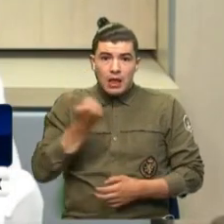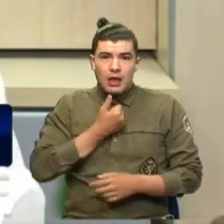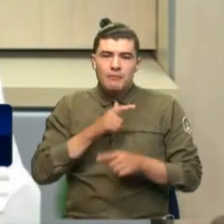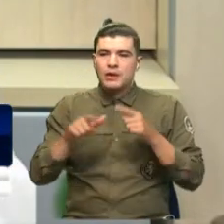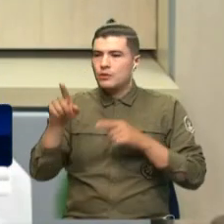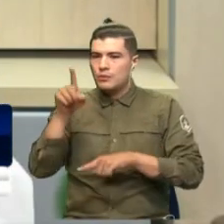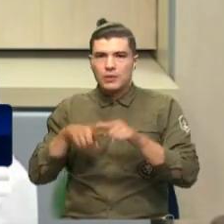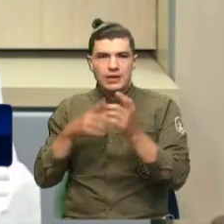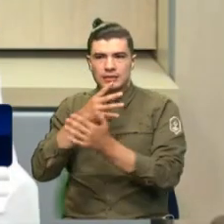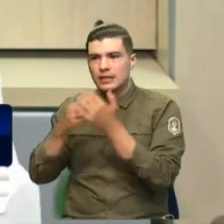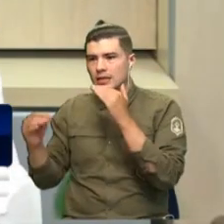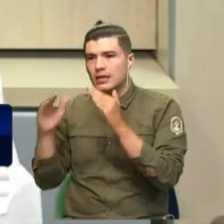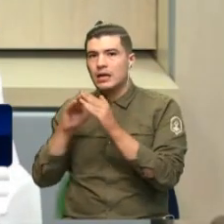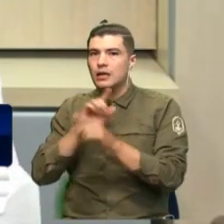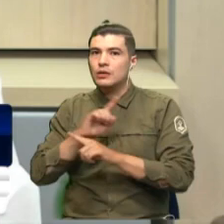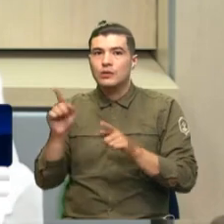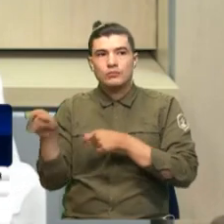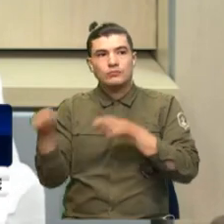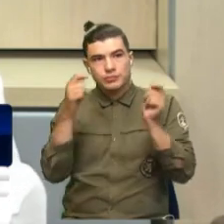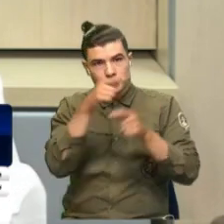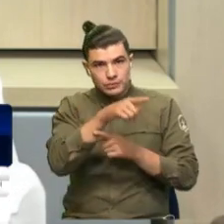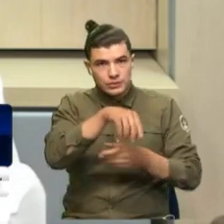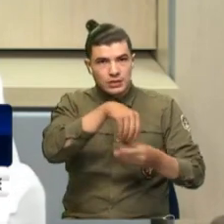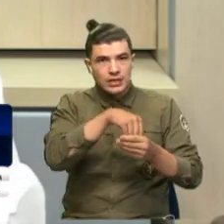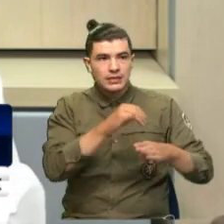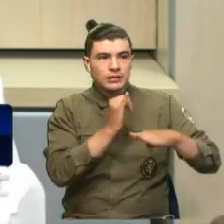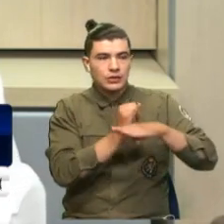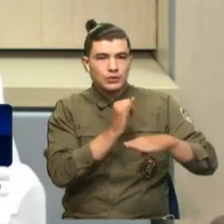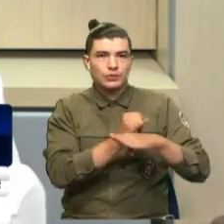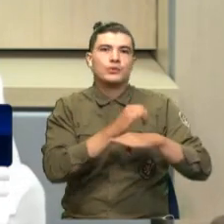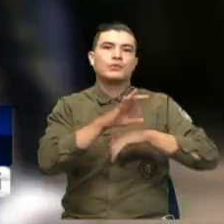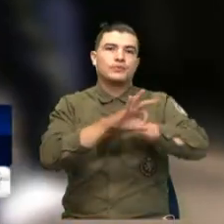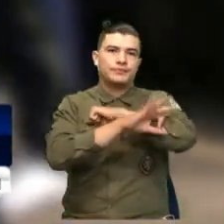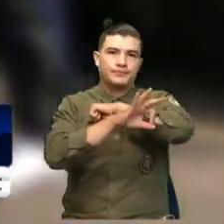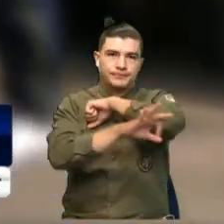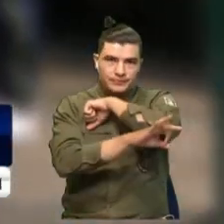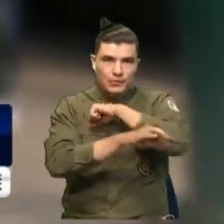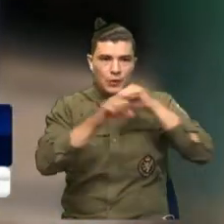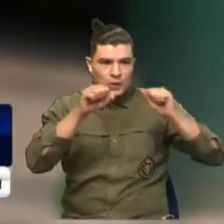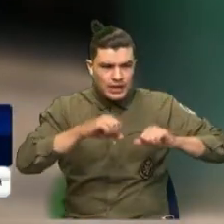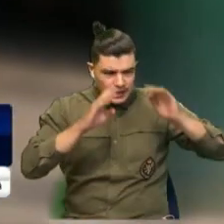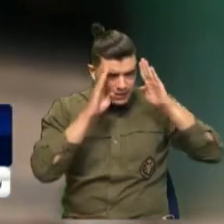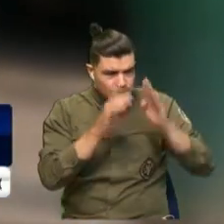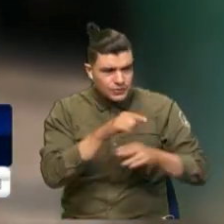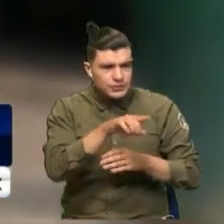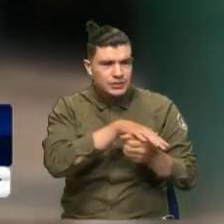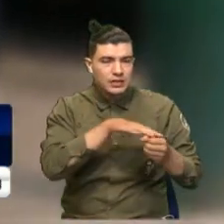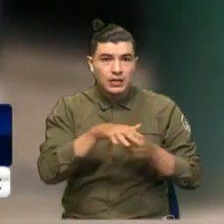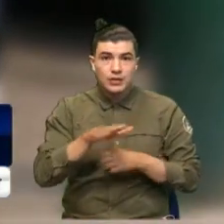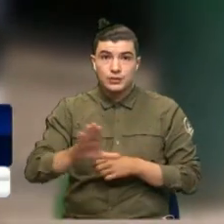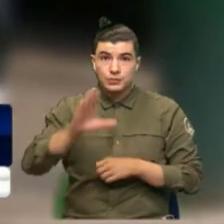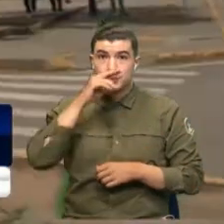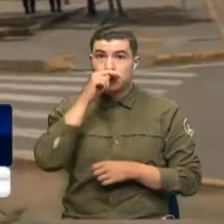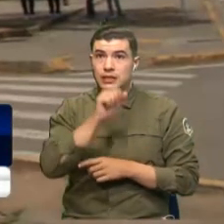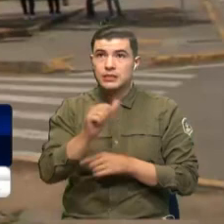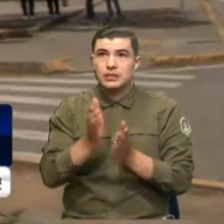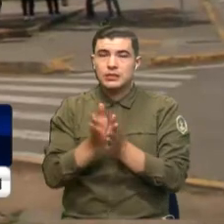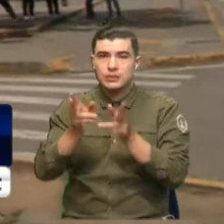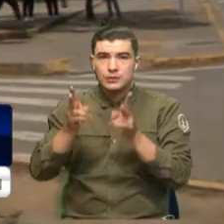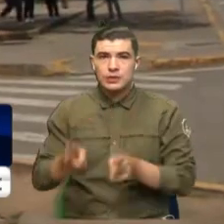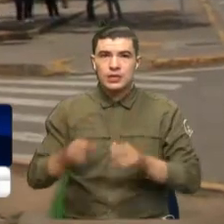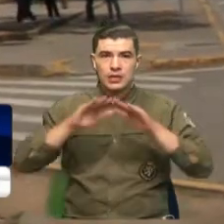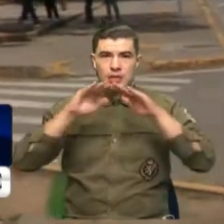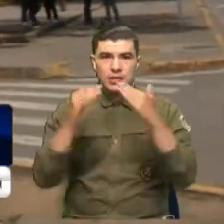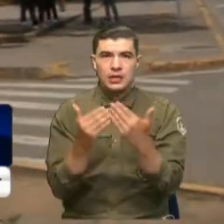dar salida para la casa sino la institución psiquiátrica como lo establece la normatividad vigente pudimos conocer que las niñas son estudiantes del colegio inem